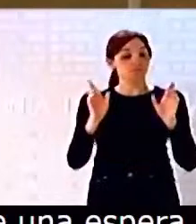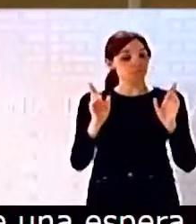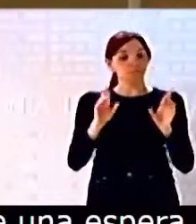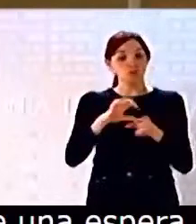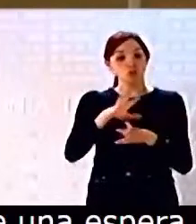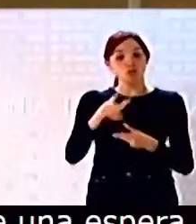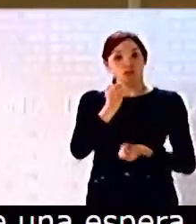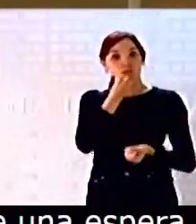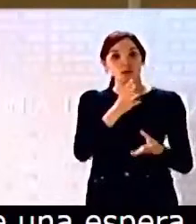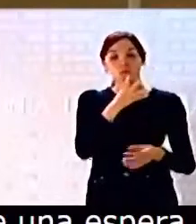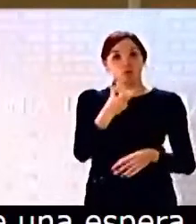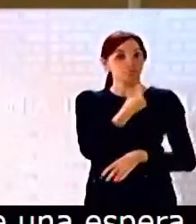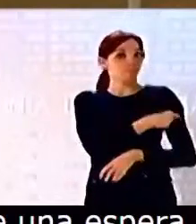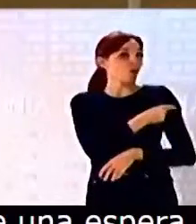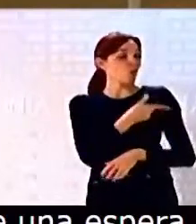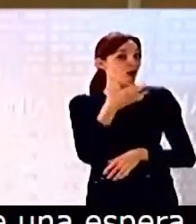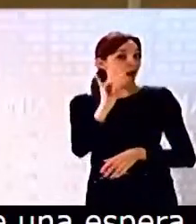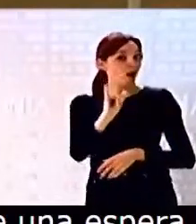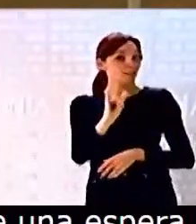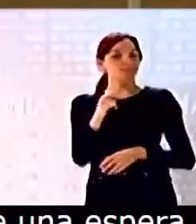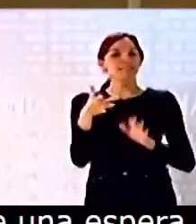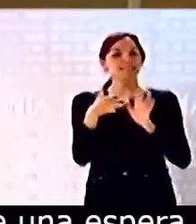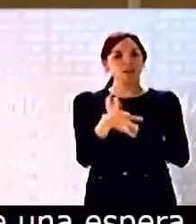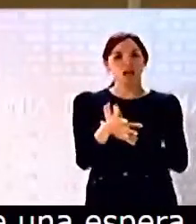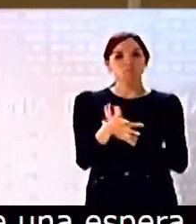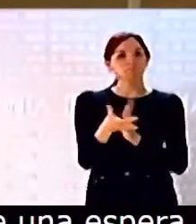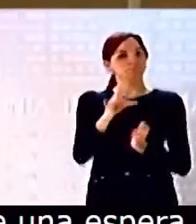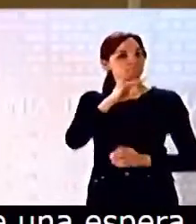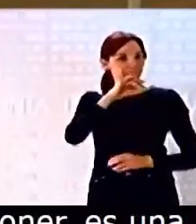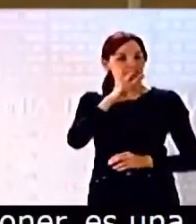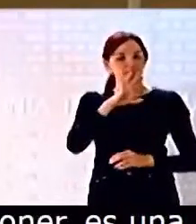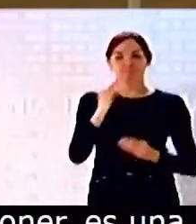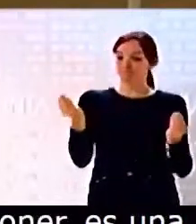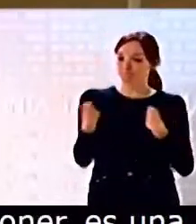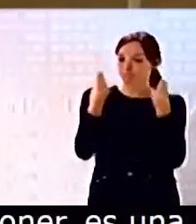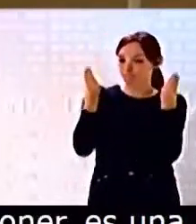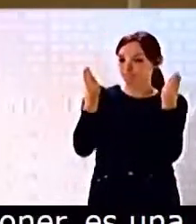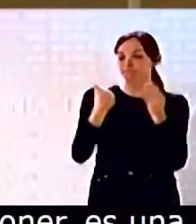poner, es una espera dulce, es una espera mejor